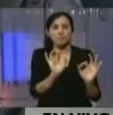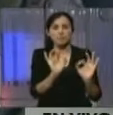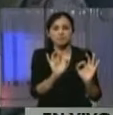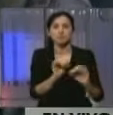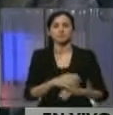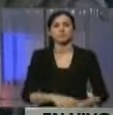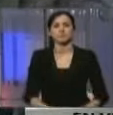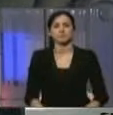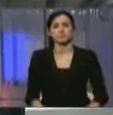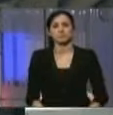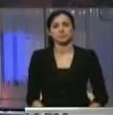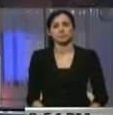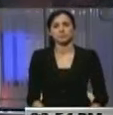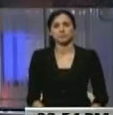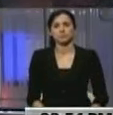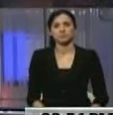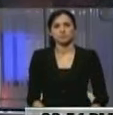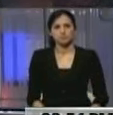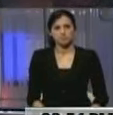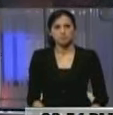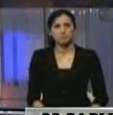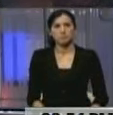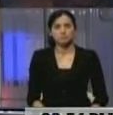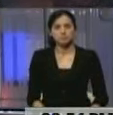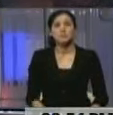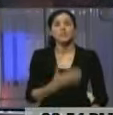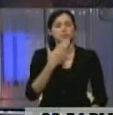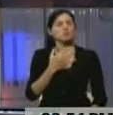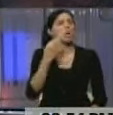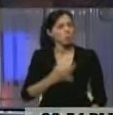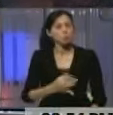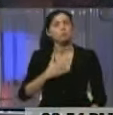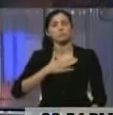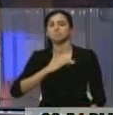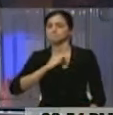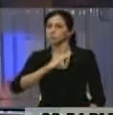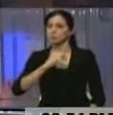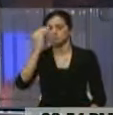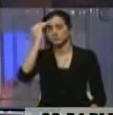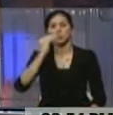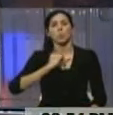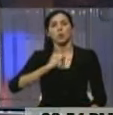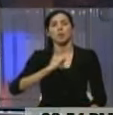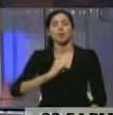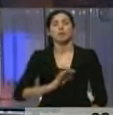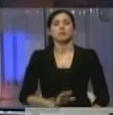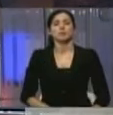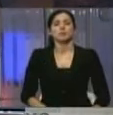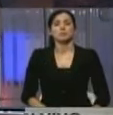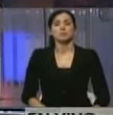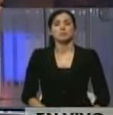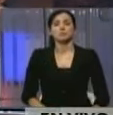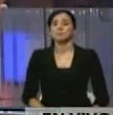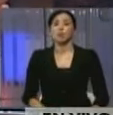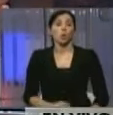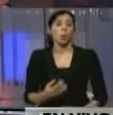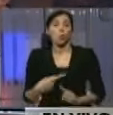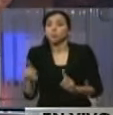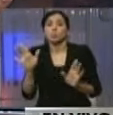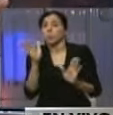frente económico. Así es, tengo esa absoluta certeza también. Además, no hay alternativa a la